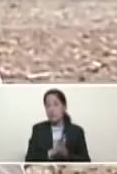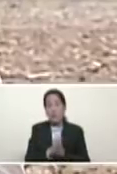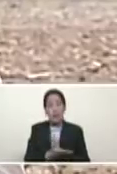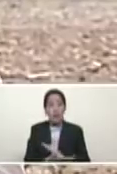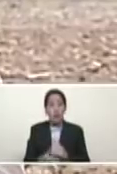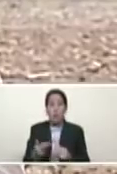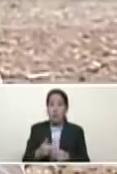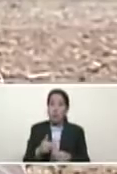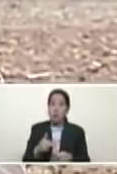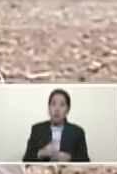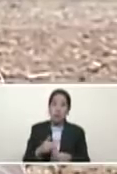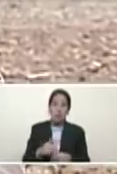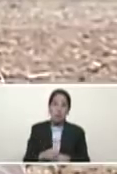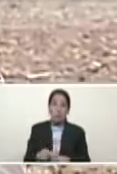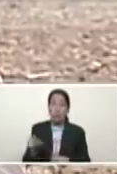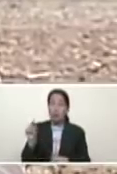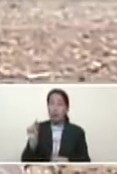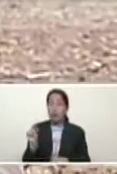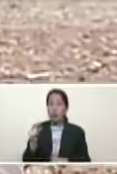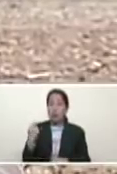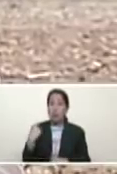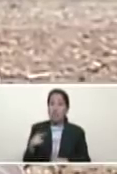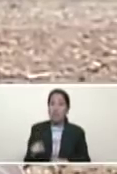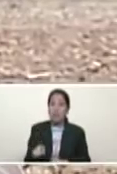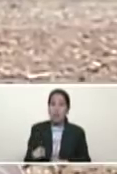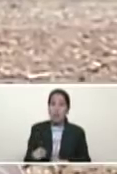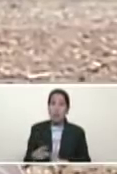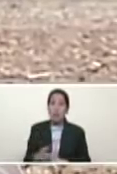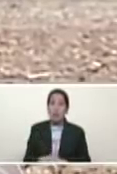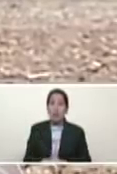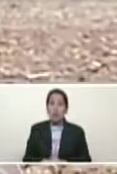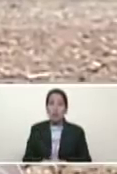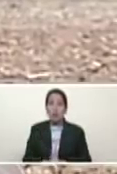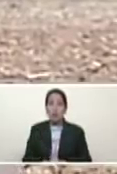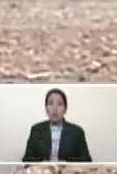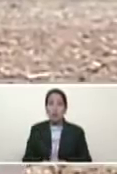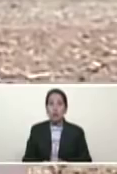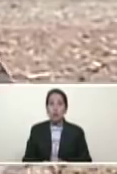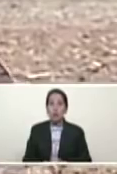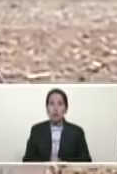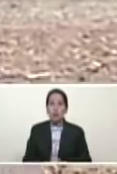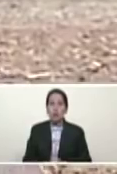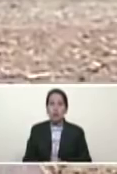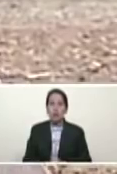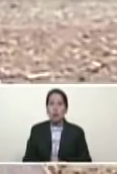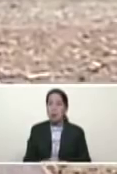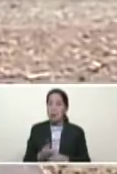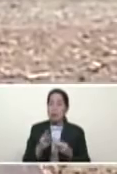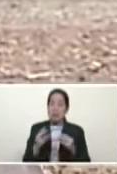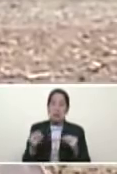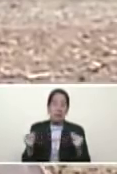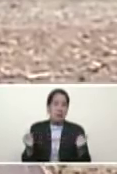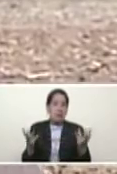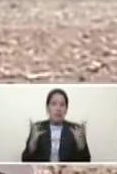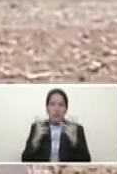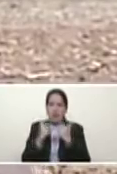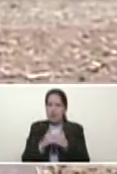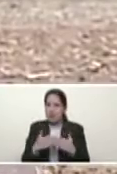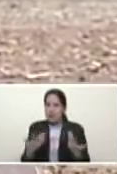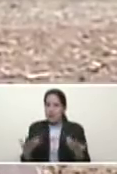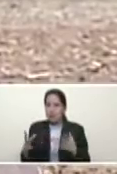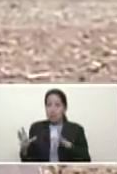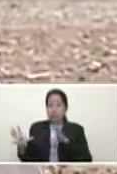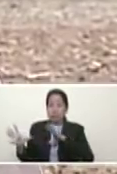petróleo. Lo poquito que tenían, porque lo explotaron como locos. No lo administraron. Capitalismo